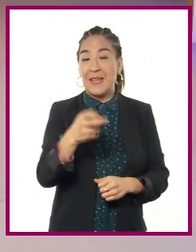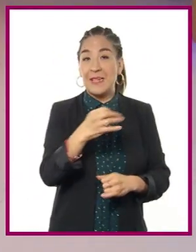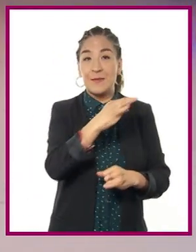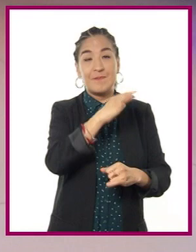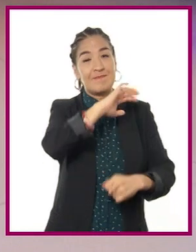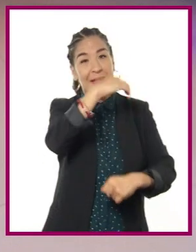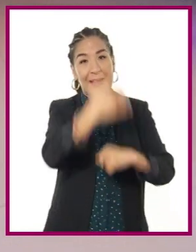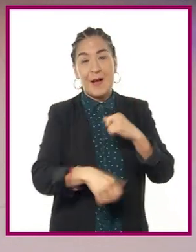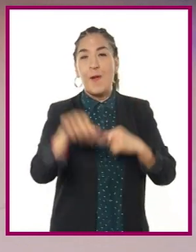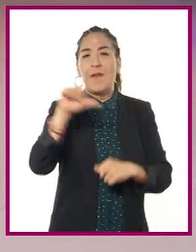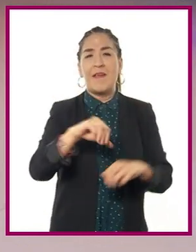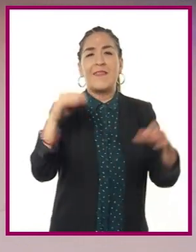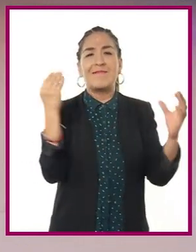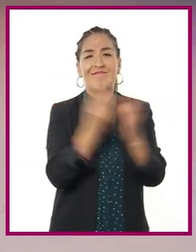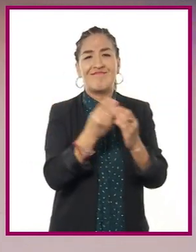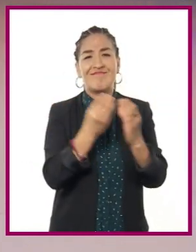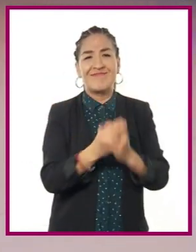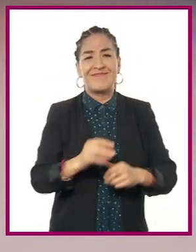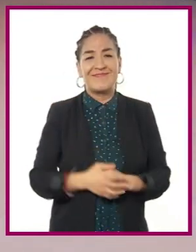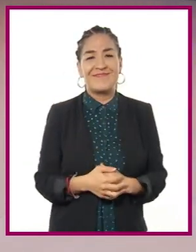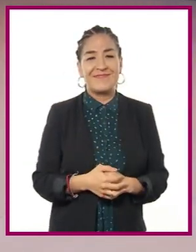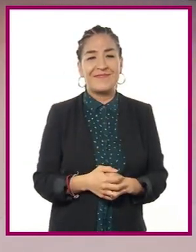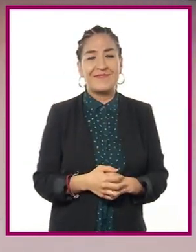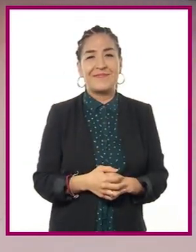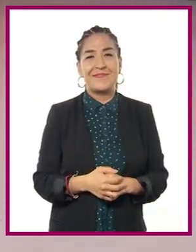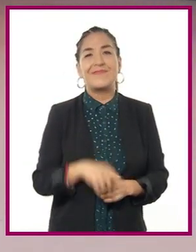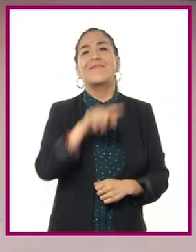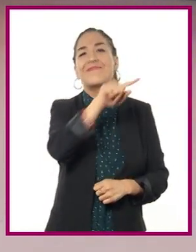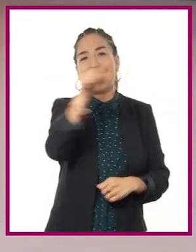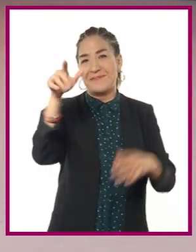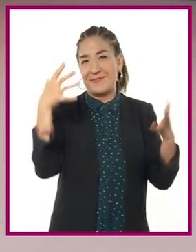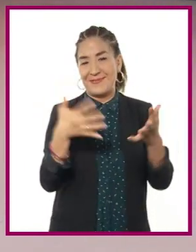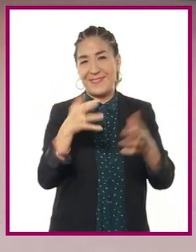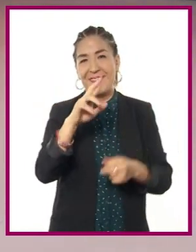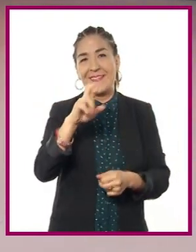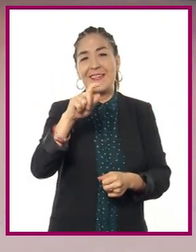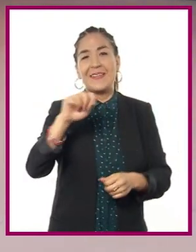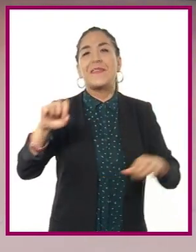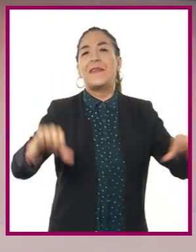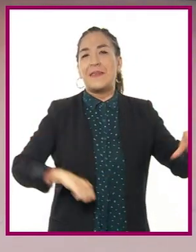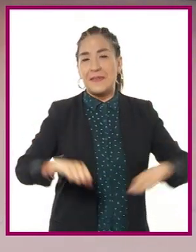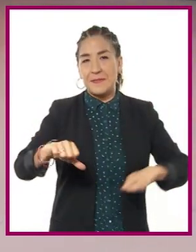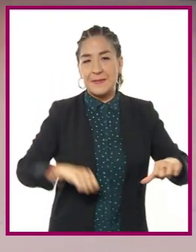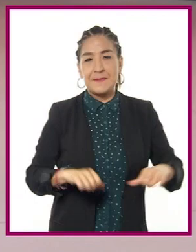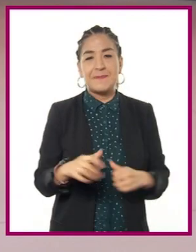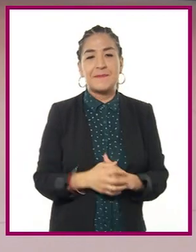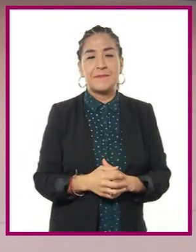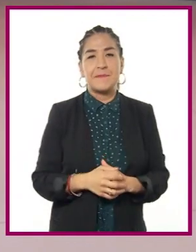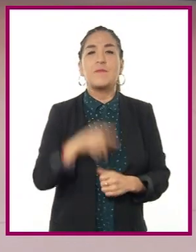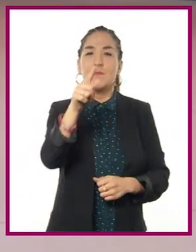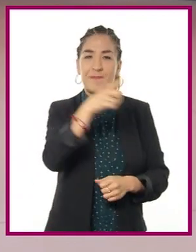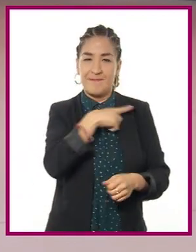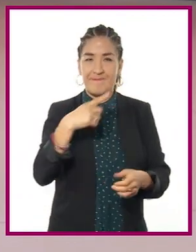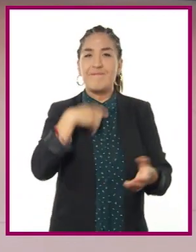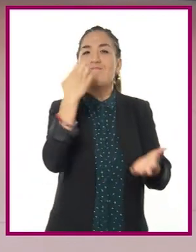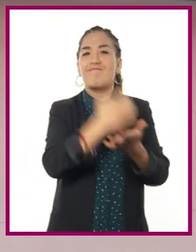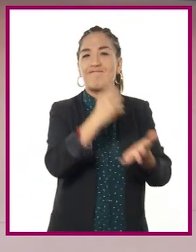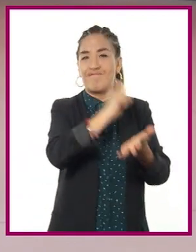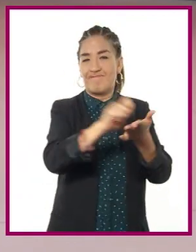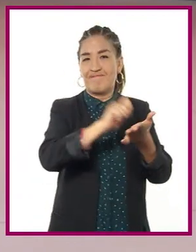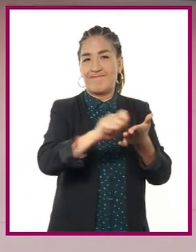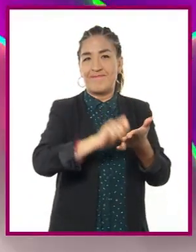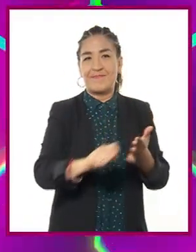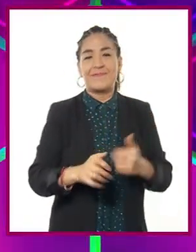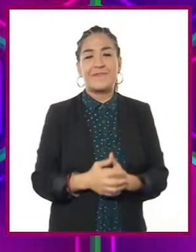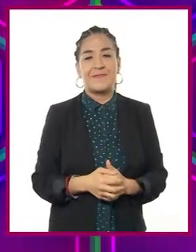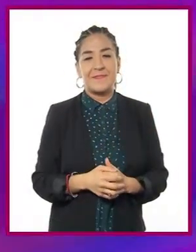terminar la sesión, es momento de lanzar un reto. Tengan a su alcance el cuaderno para